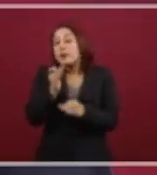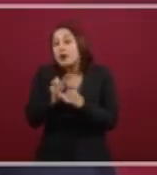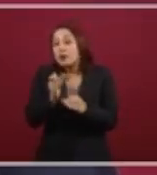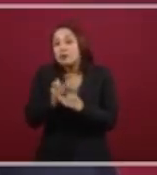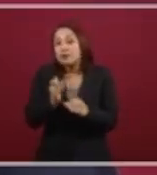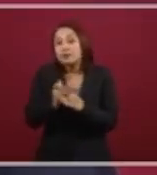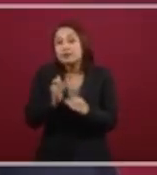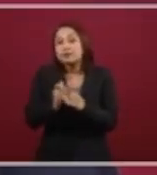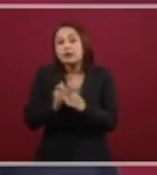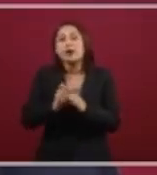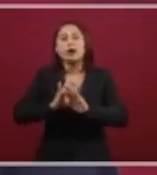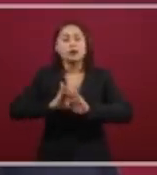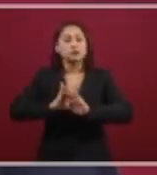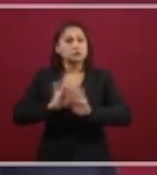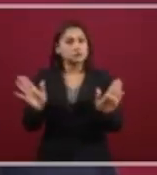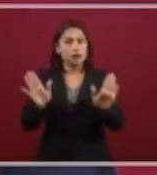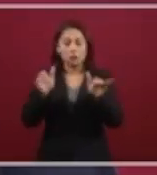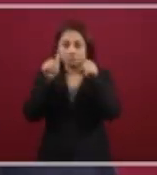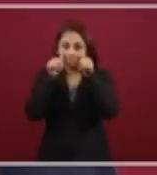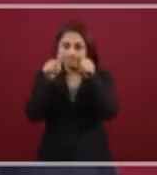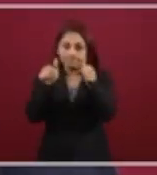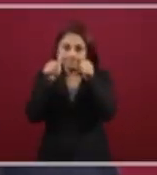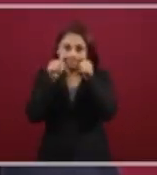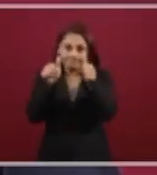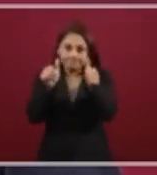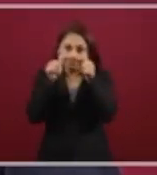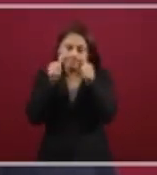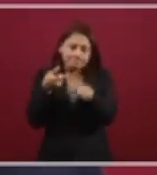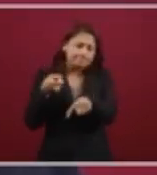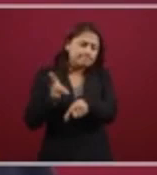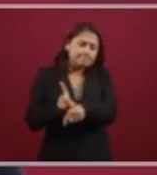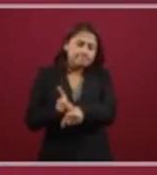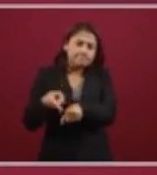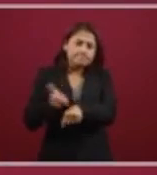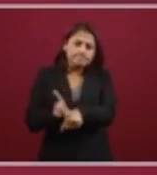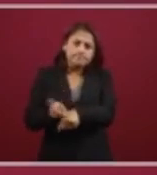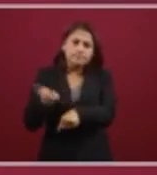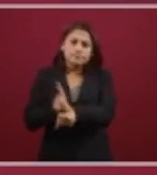trabajando todos los días para